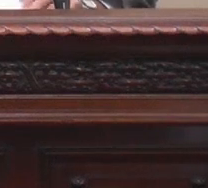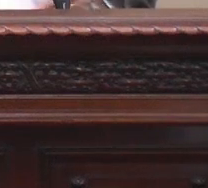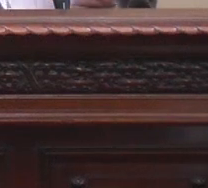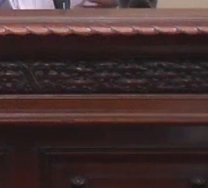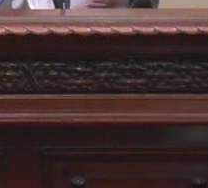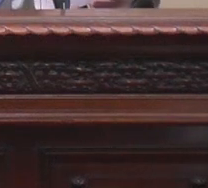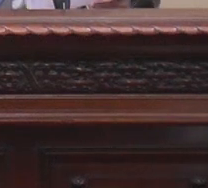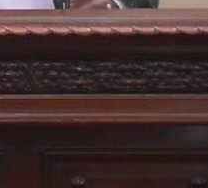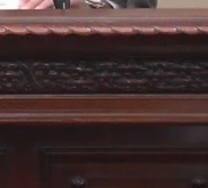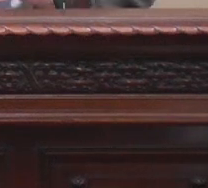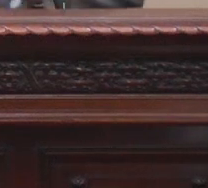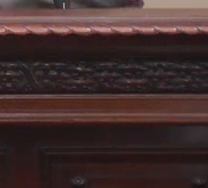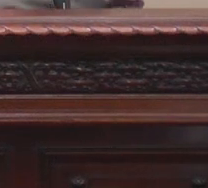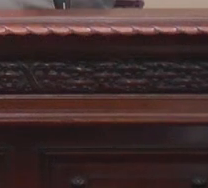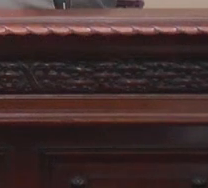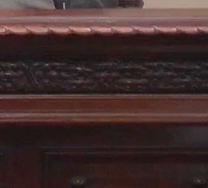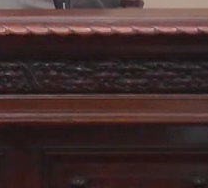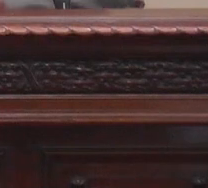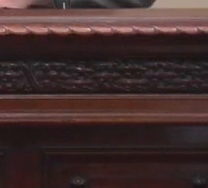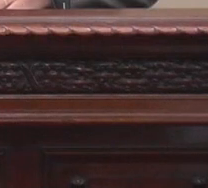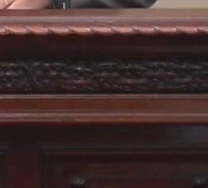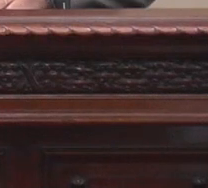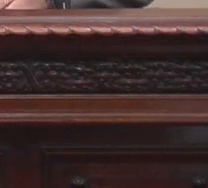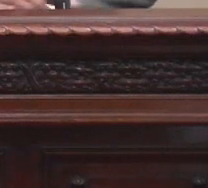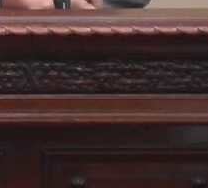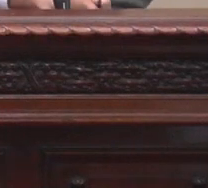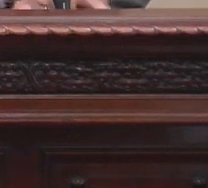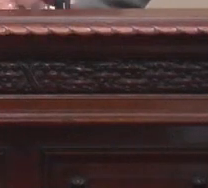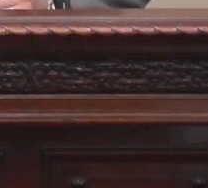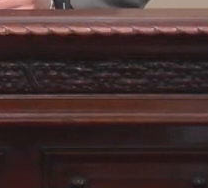Por secretaría se dará cuenta de los asuntos centrados.